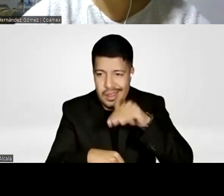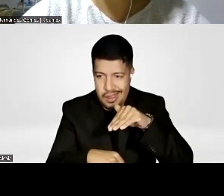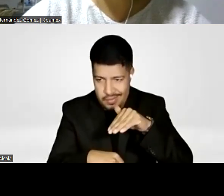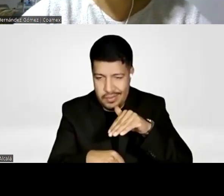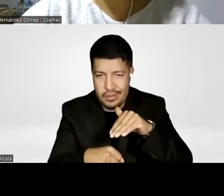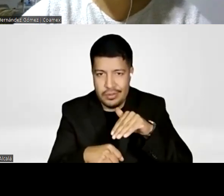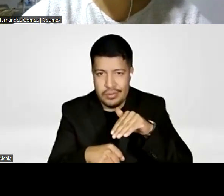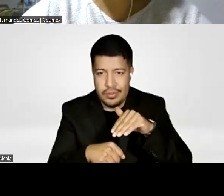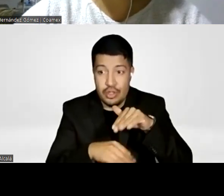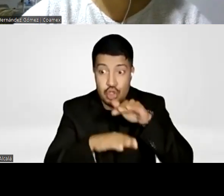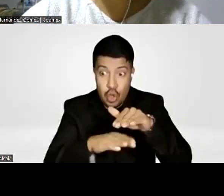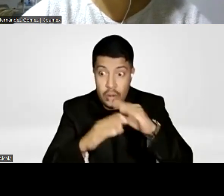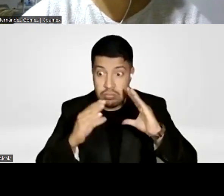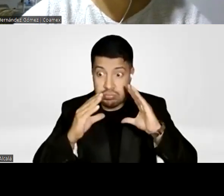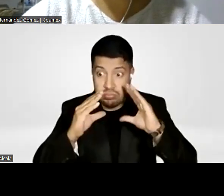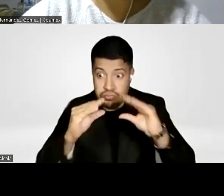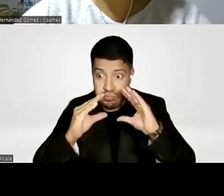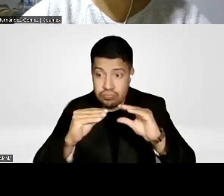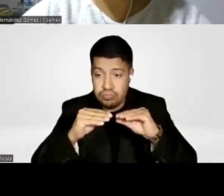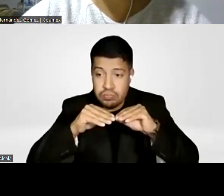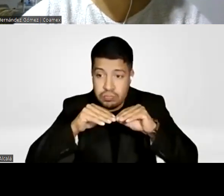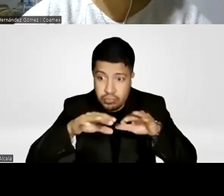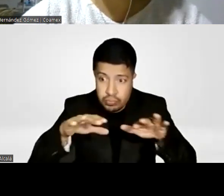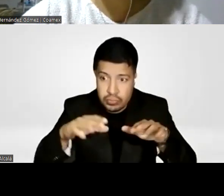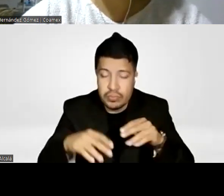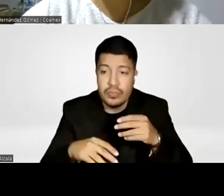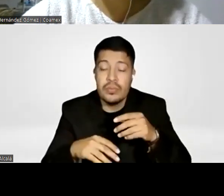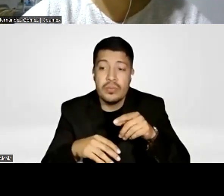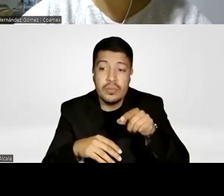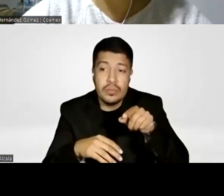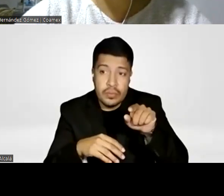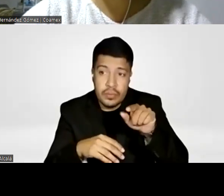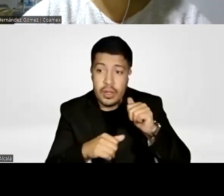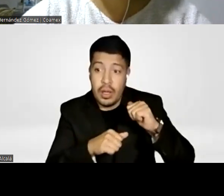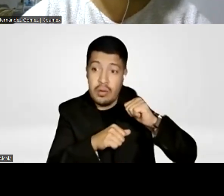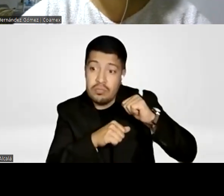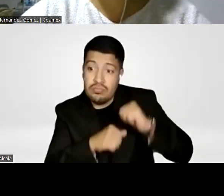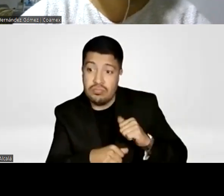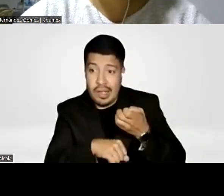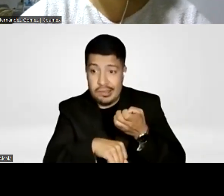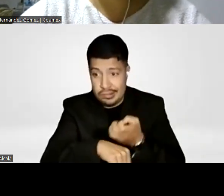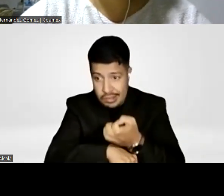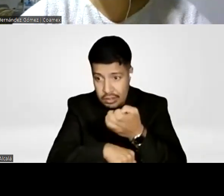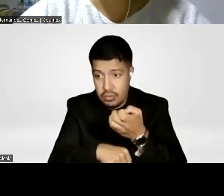capacitaciones. No sé qué acciones han implementado las autoridades en la entidad.